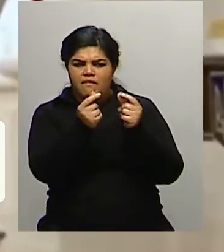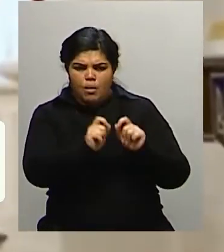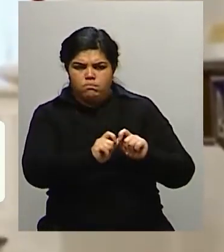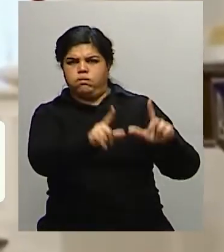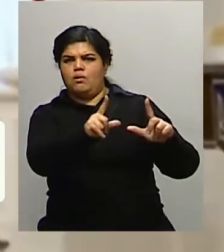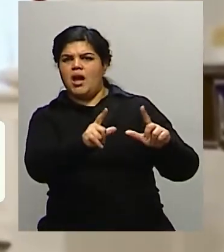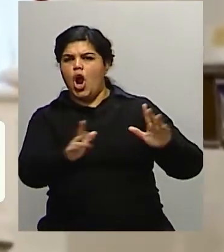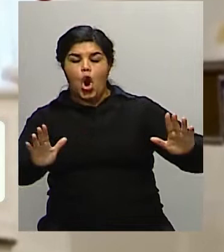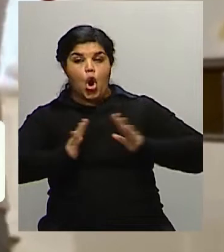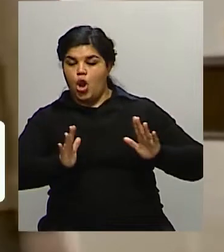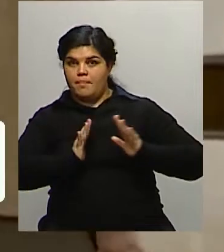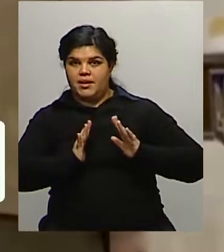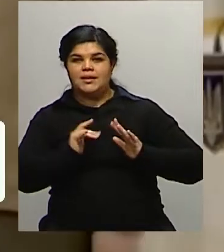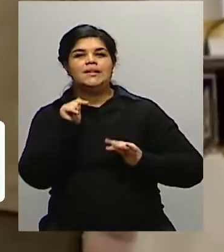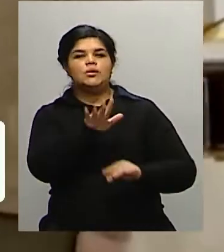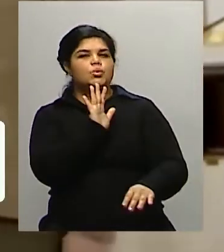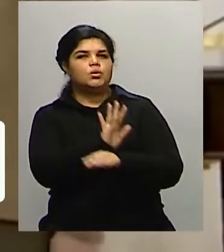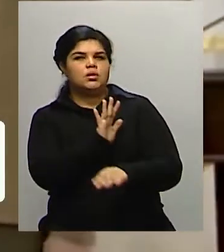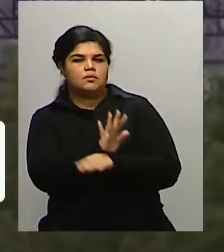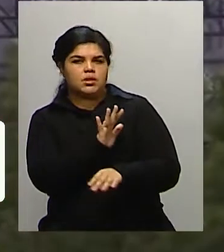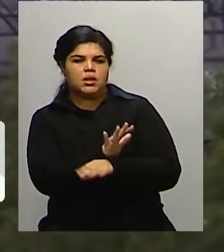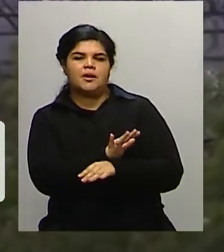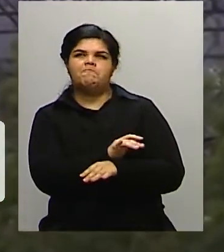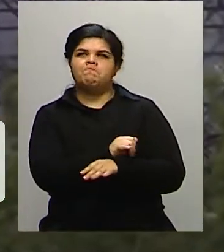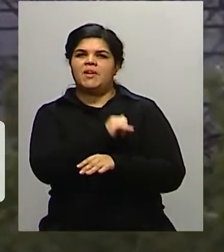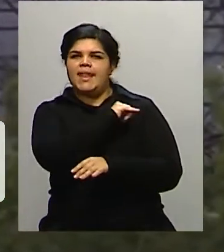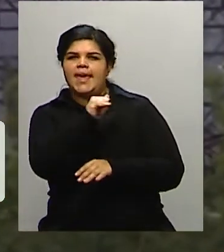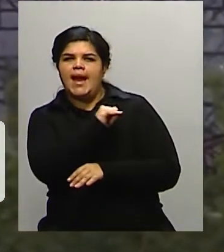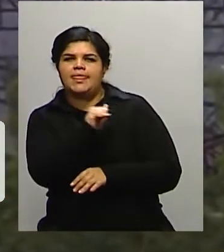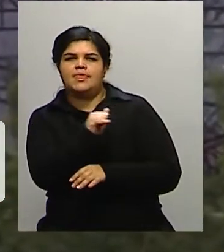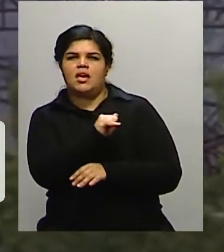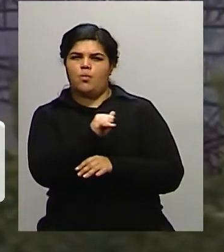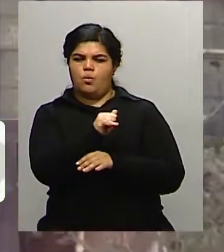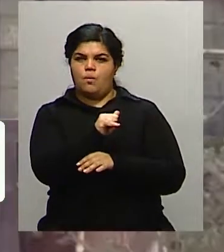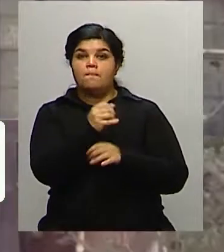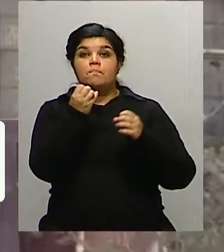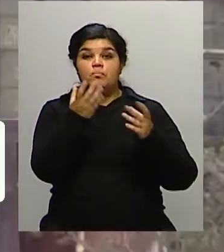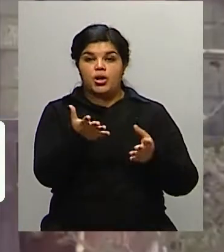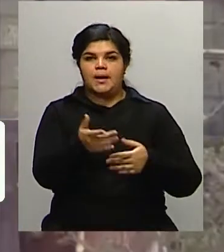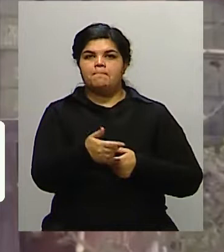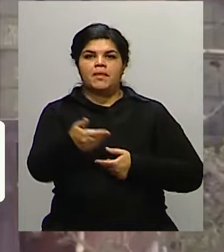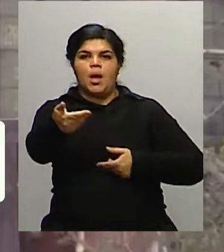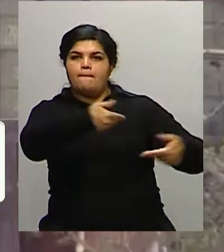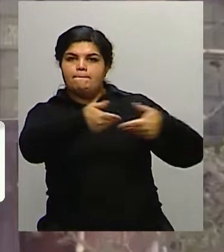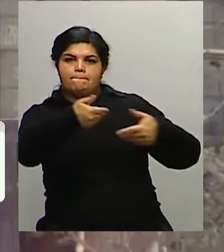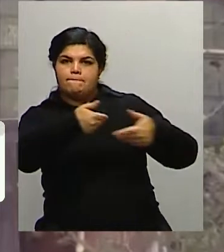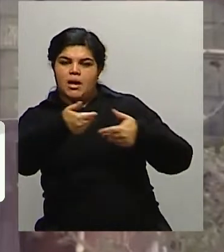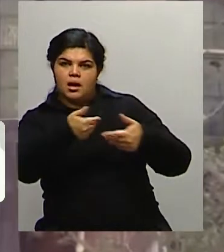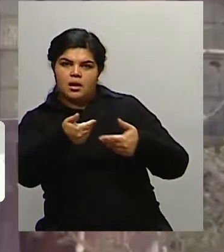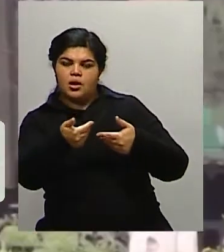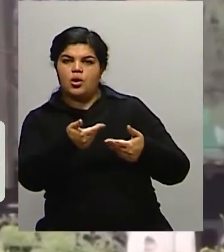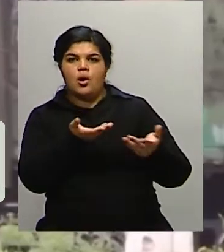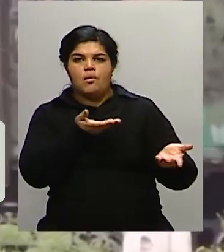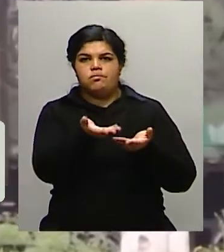económico como una suerte de shock negativo de oferta. Se contrae la oferta por Rusia en materia energética,